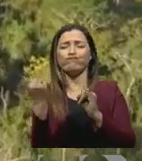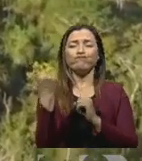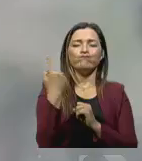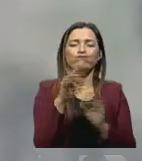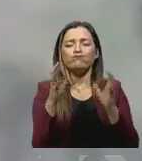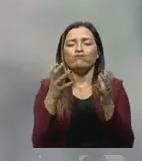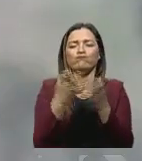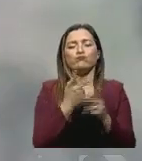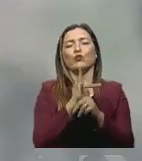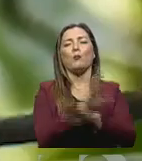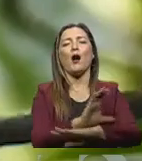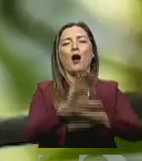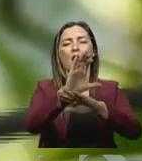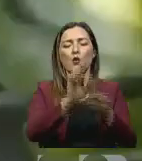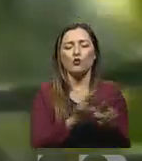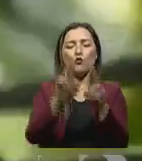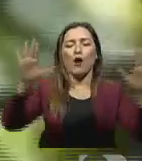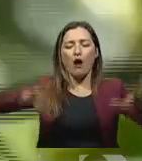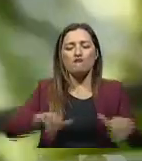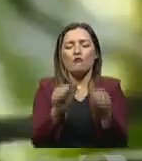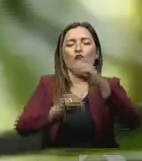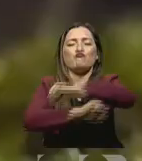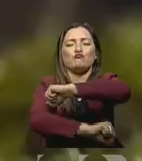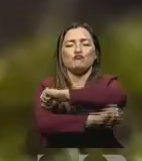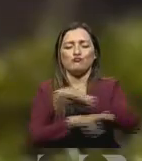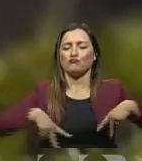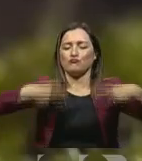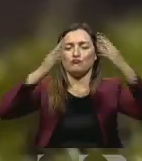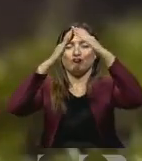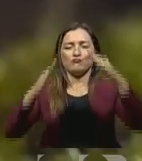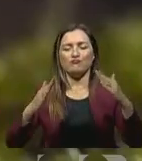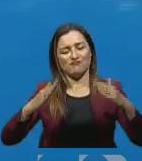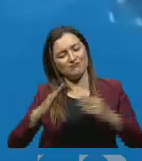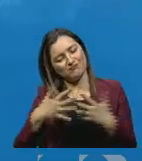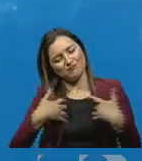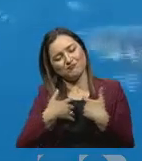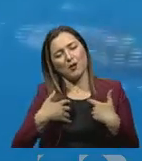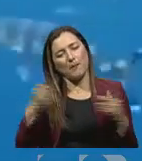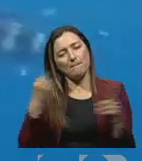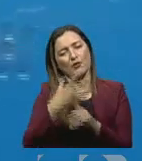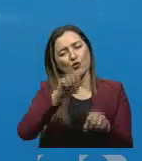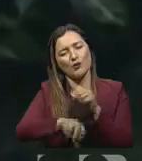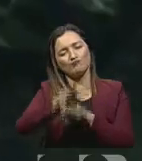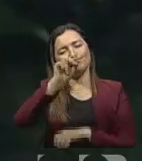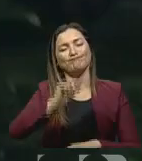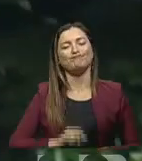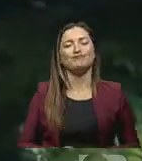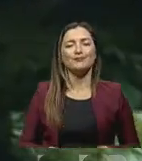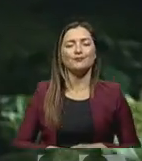páramos y ríos es fundamental para que los hábitats de animales silvestres no sean afectados